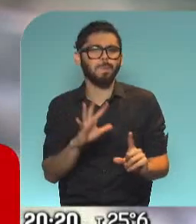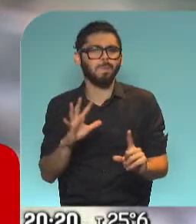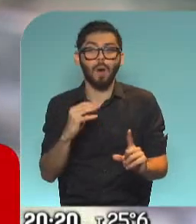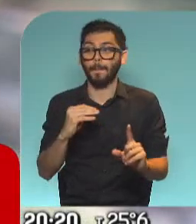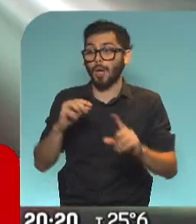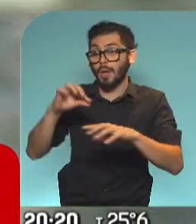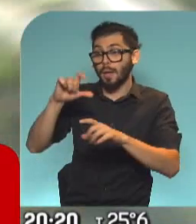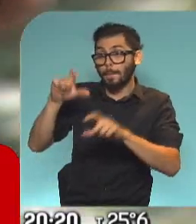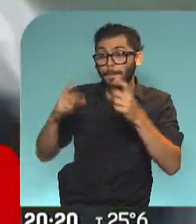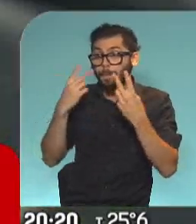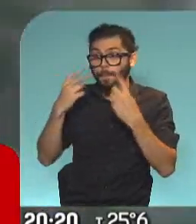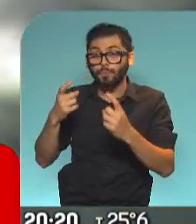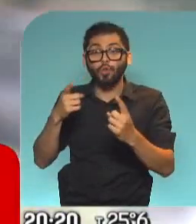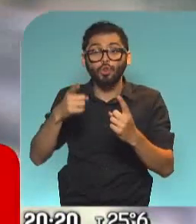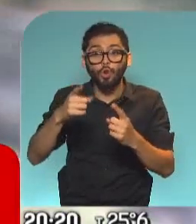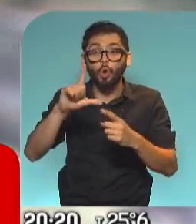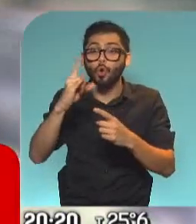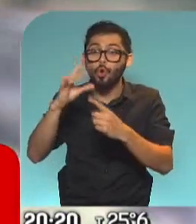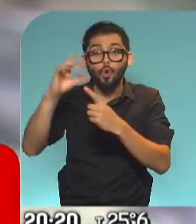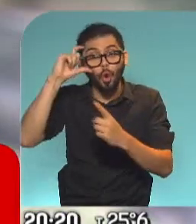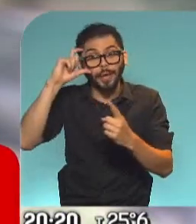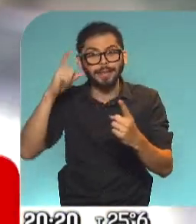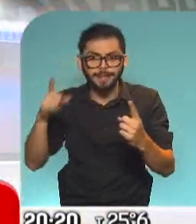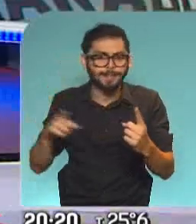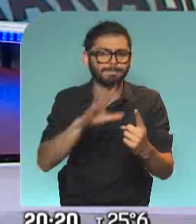el médico Leopoldo Luque.